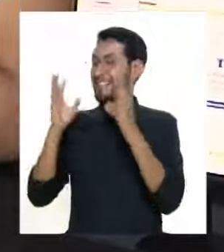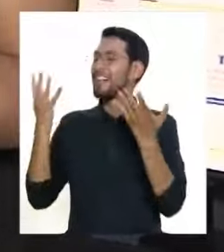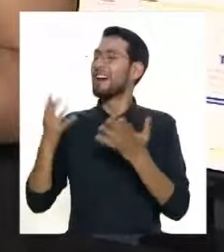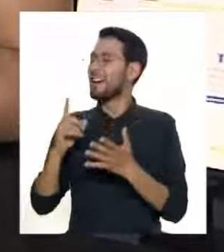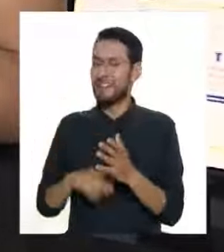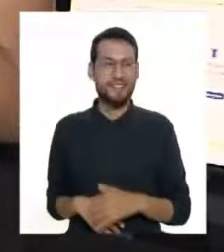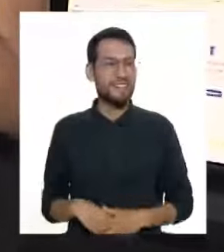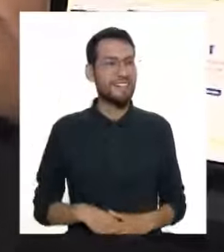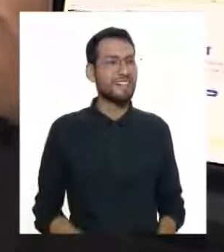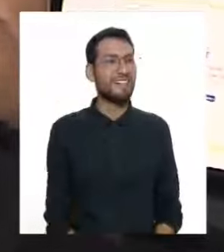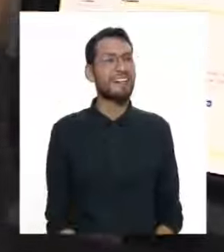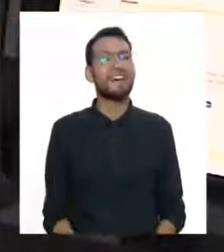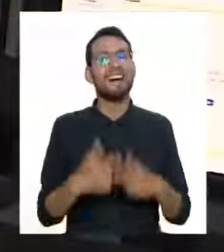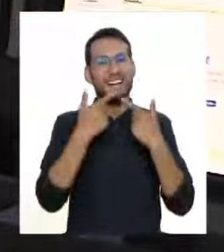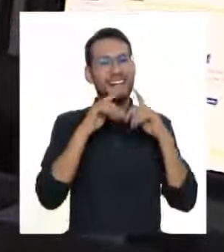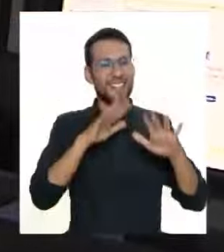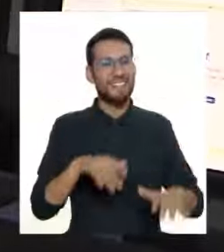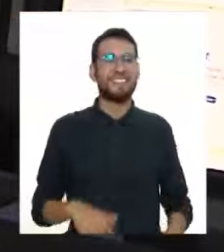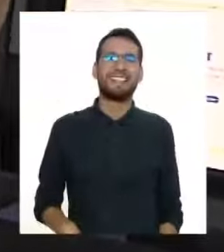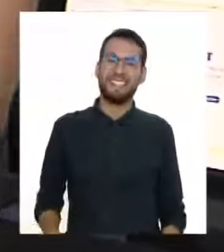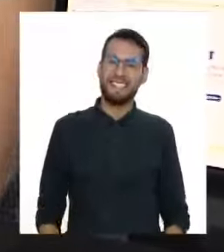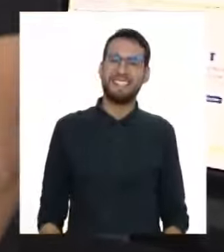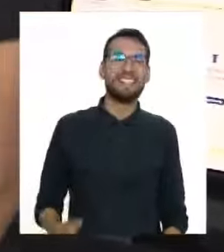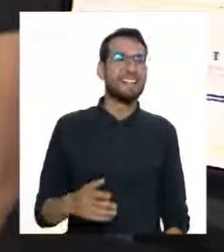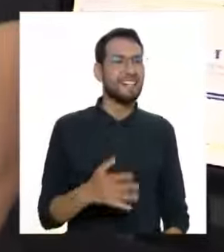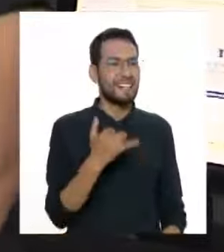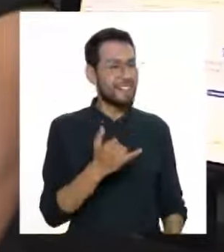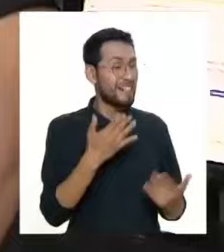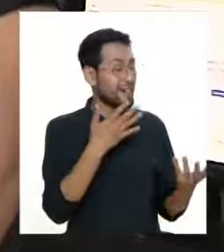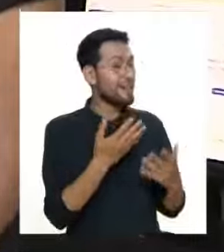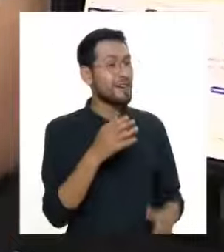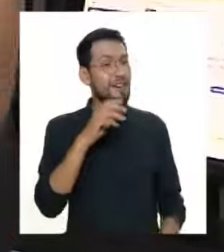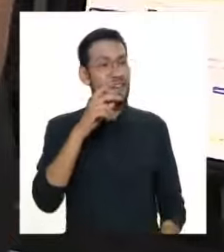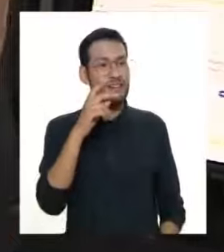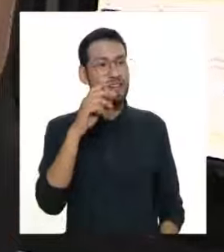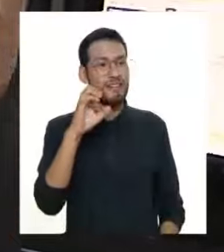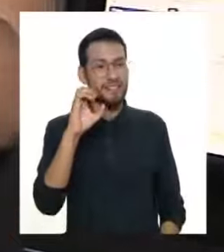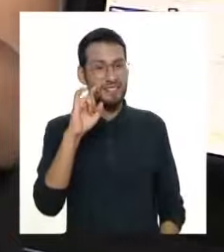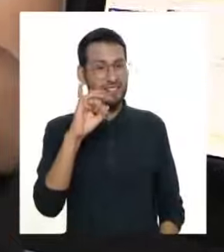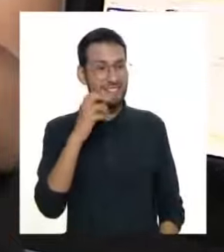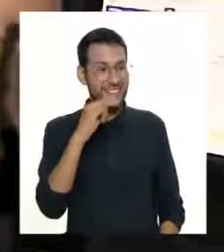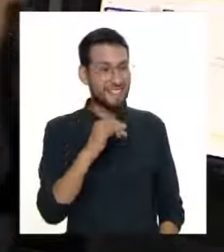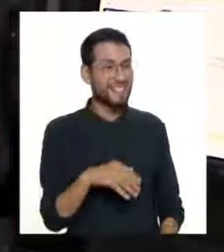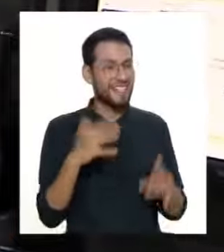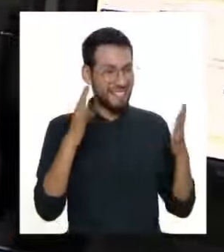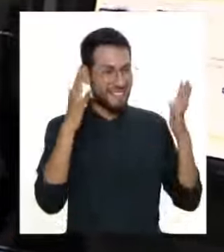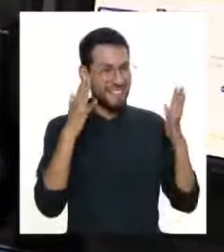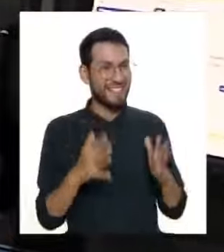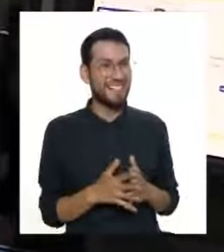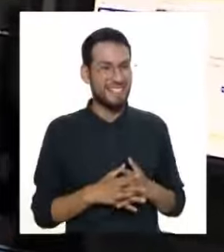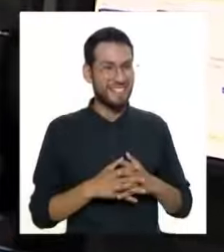es? Cuchisiña, la lengua aymara. Cuchisiña. Genaro, contigo. Cuchisiña. Cuchisiña. ¡Justa!